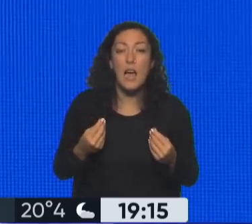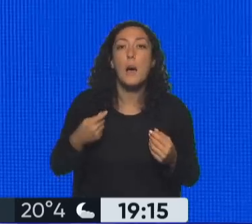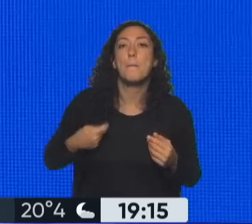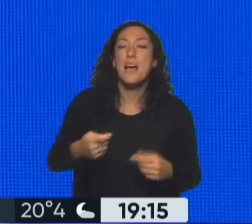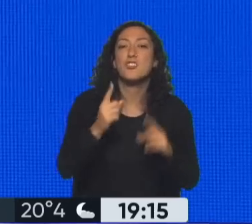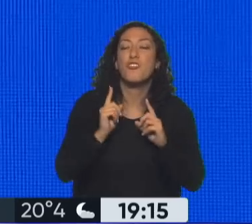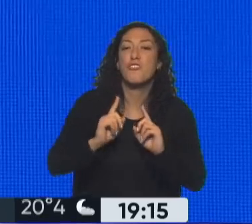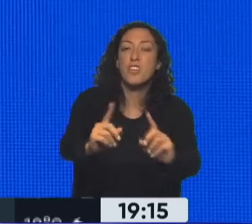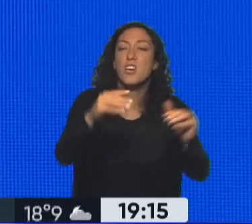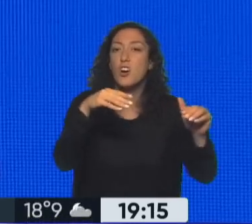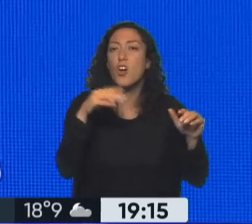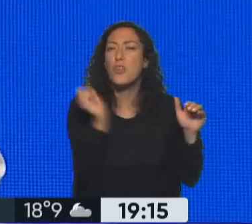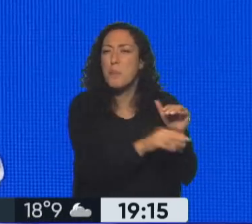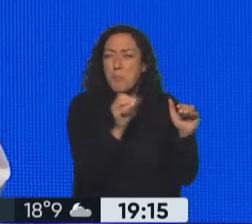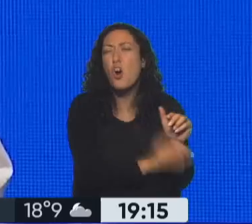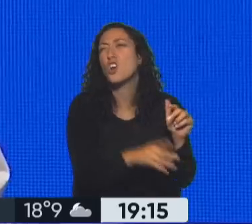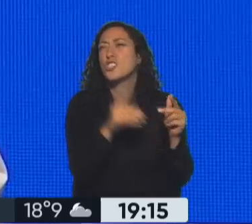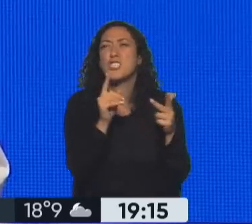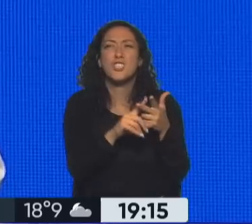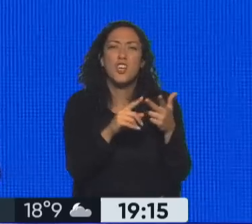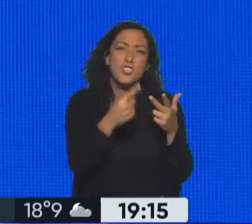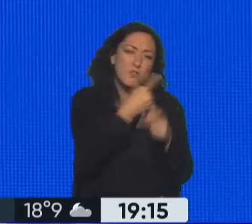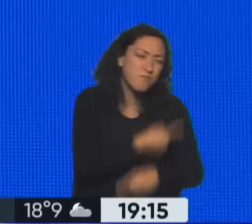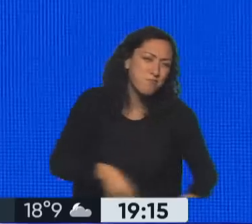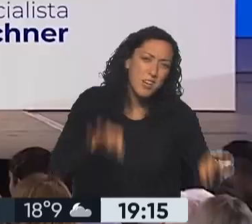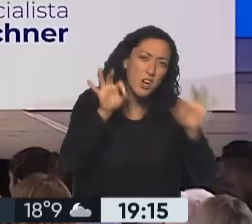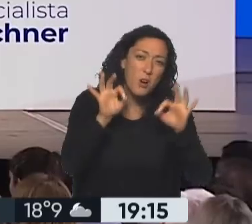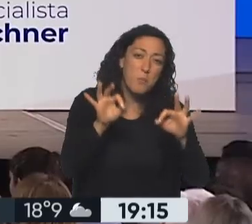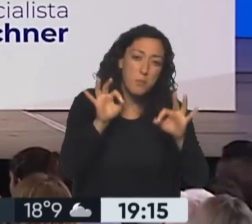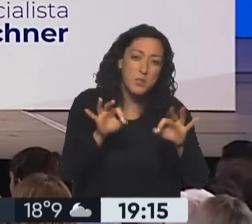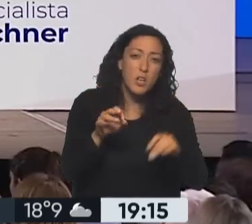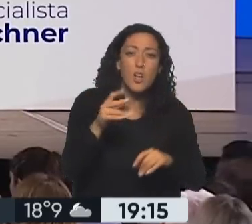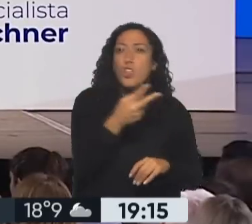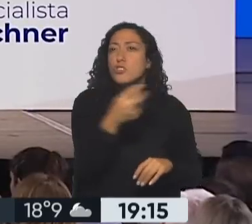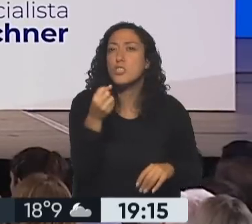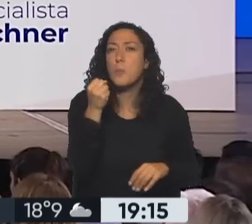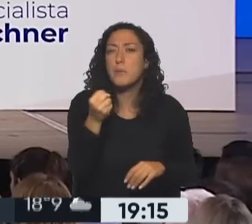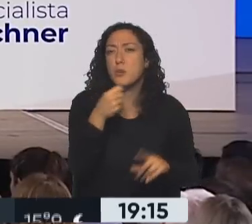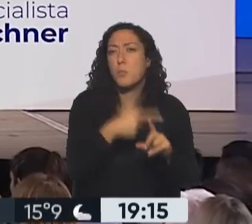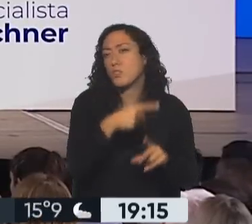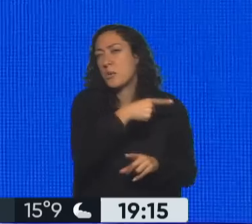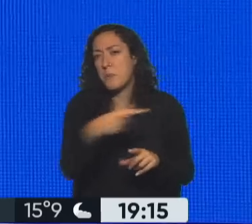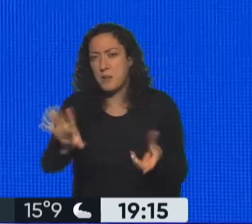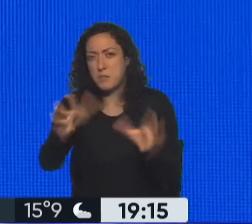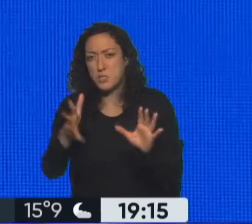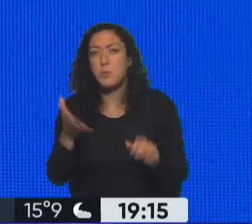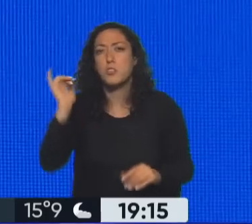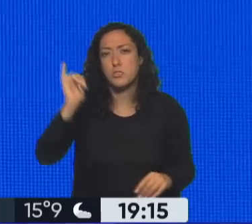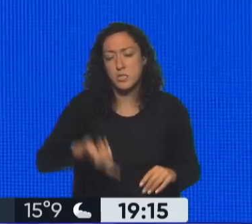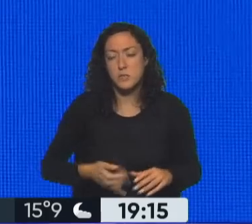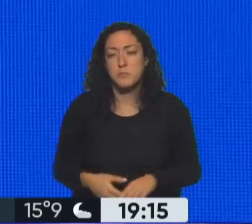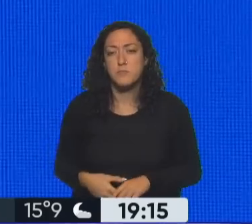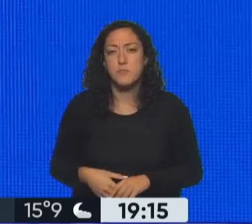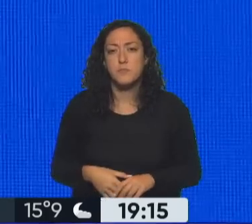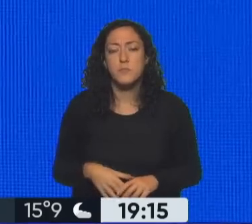más todos los depósitos. Se permitía retirar, si mal no recuerdo, 200 pesos a la semana, una cosa así. No